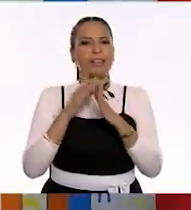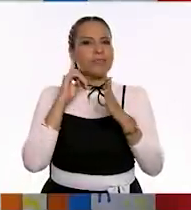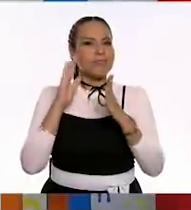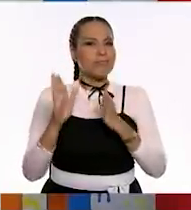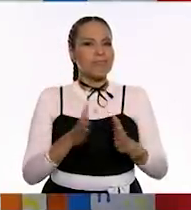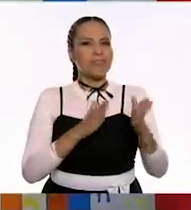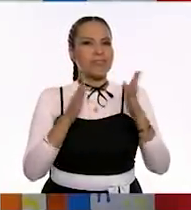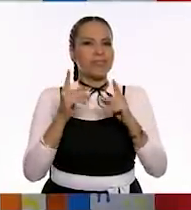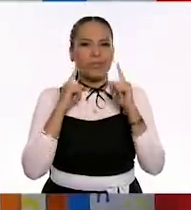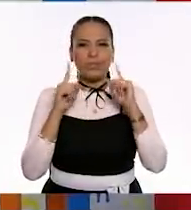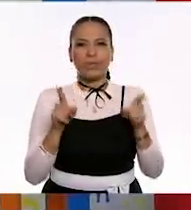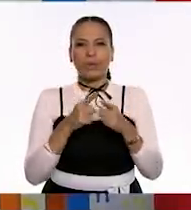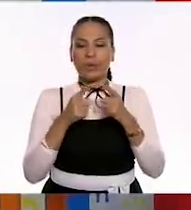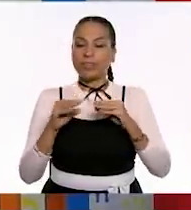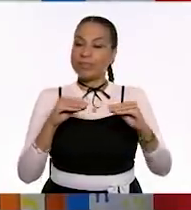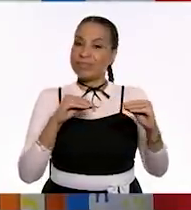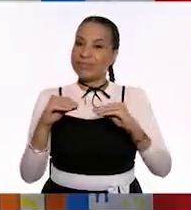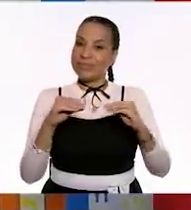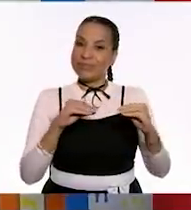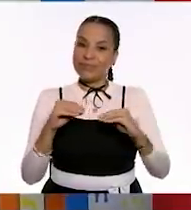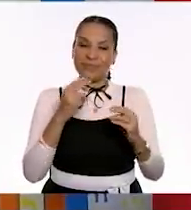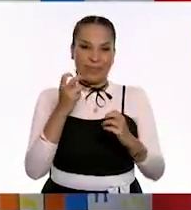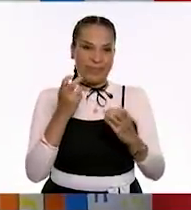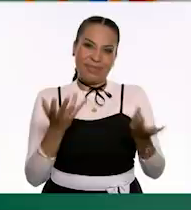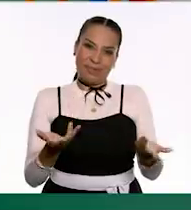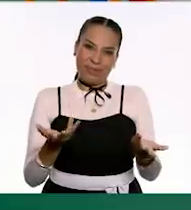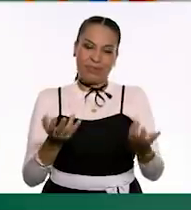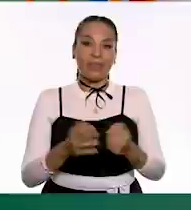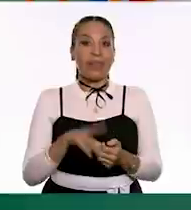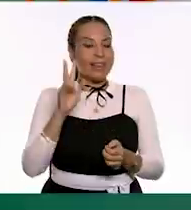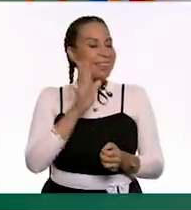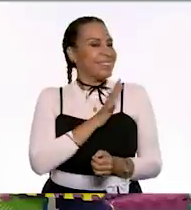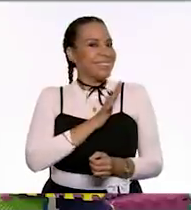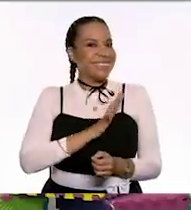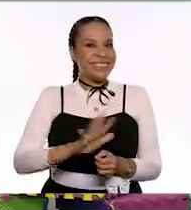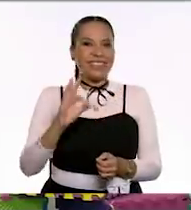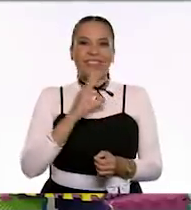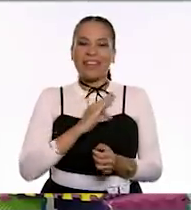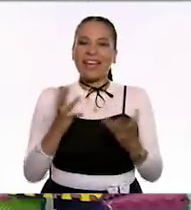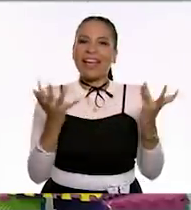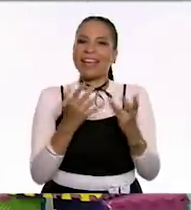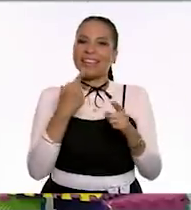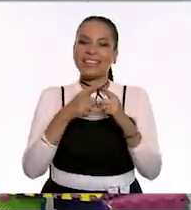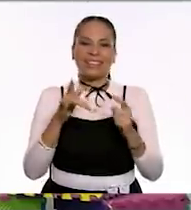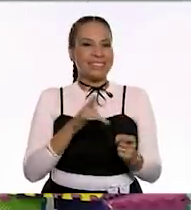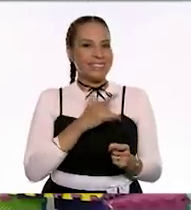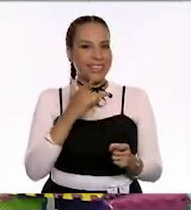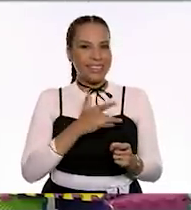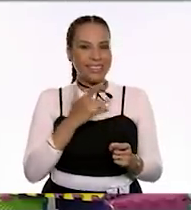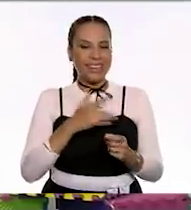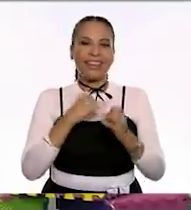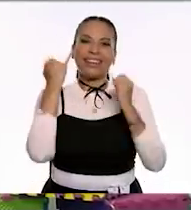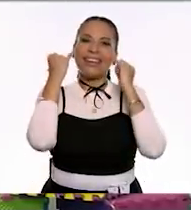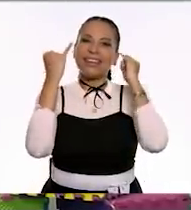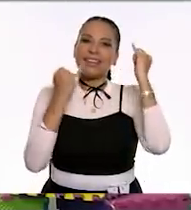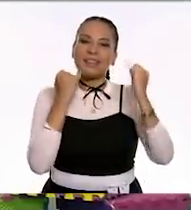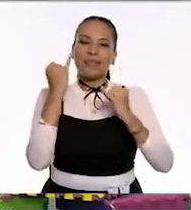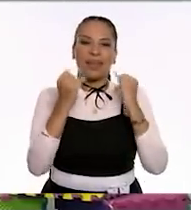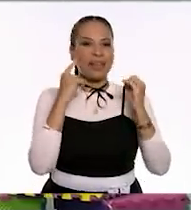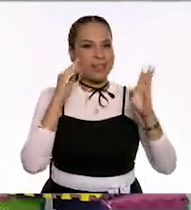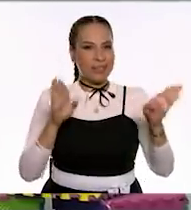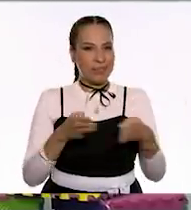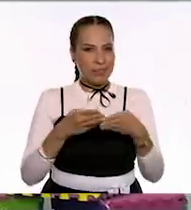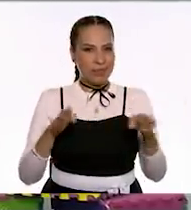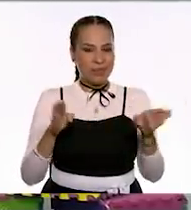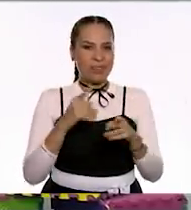de sonidos y nos hemos movido con esas secuencias. Es increíble lo que podemos crear, sentir e imaginar con la